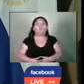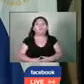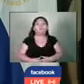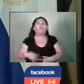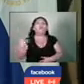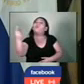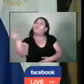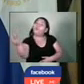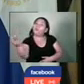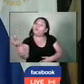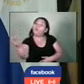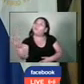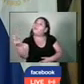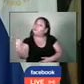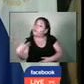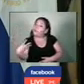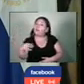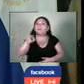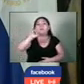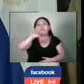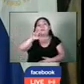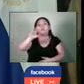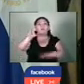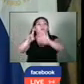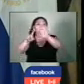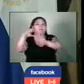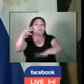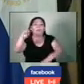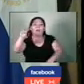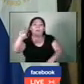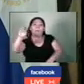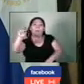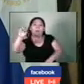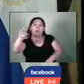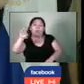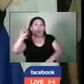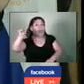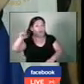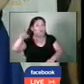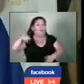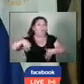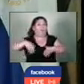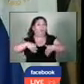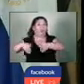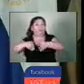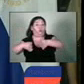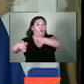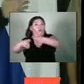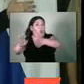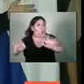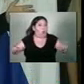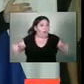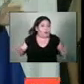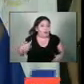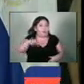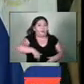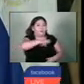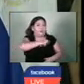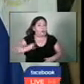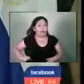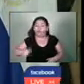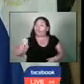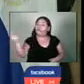¿300? Tiene 360 metros. Y es el puente más largo de nuestro país, no hay otro puente más largo.